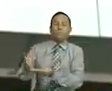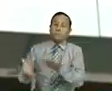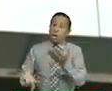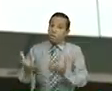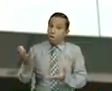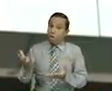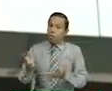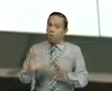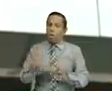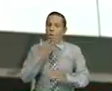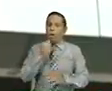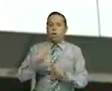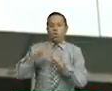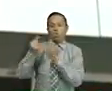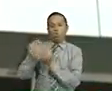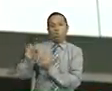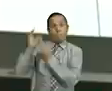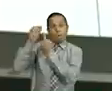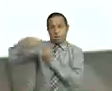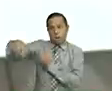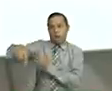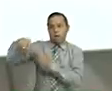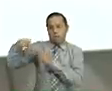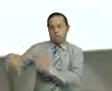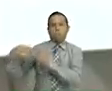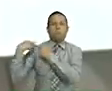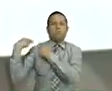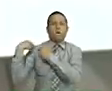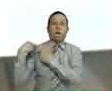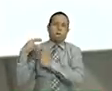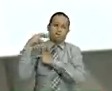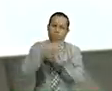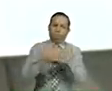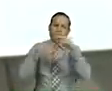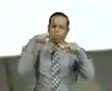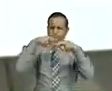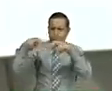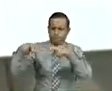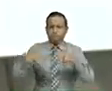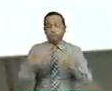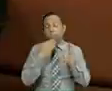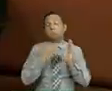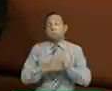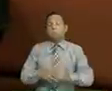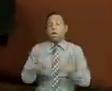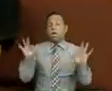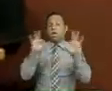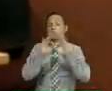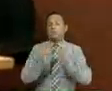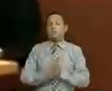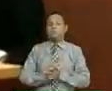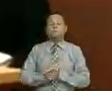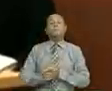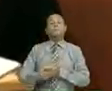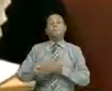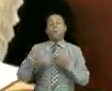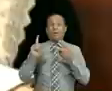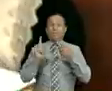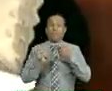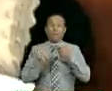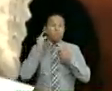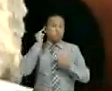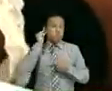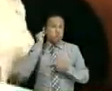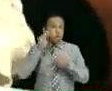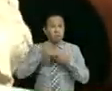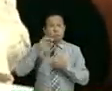fuero común, 3 expertos, 1 en contratación pública y 2 financieros. La fiscal general Diana Salazar cuando se trate de